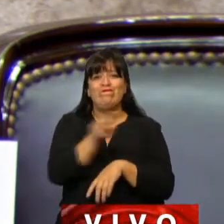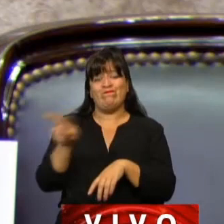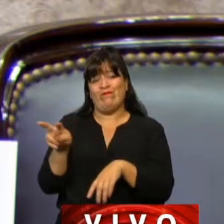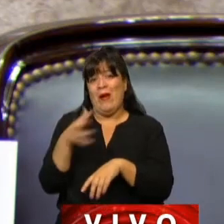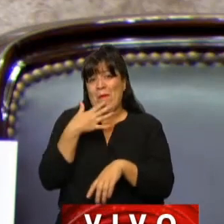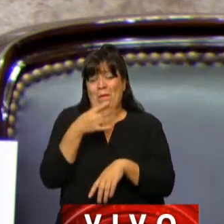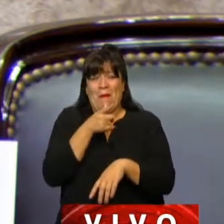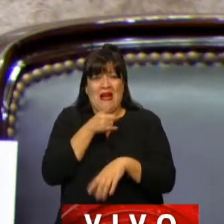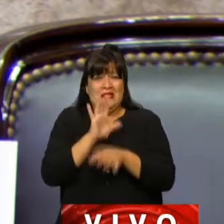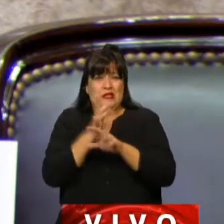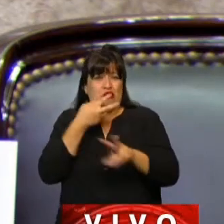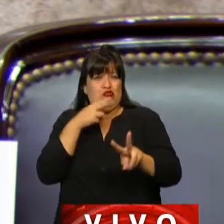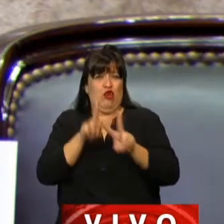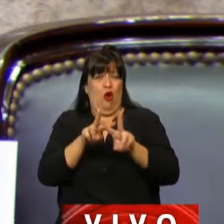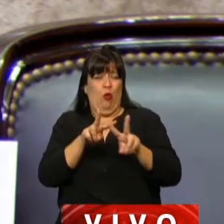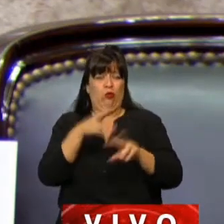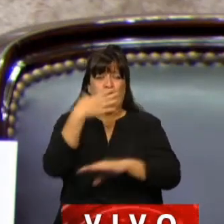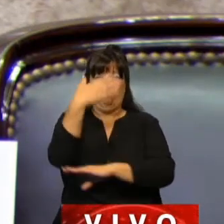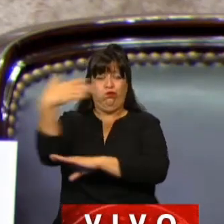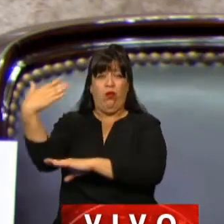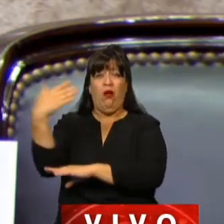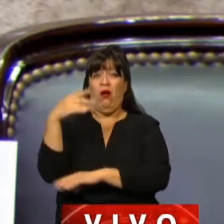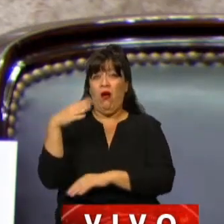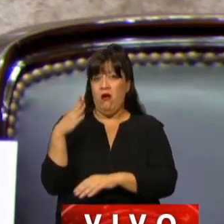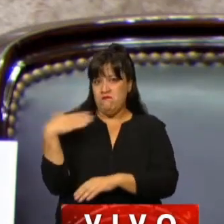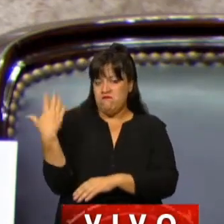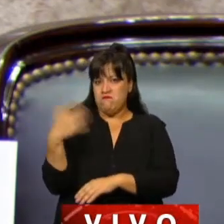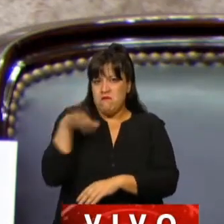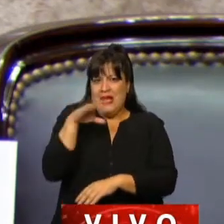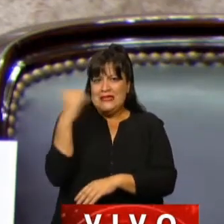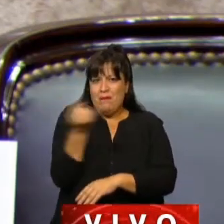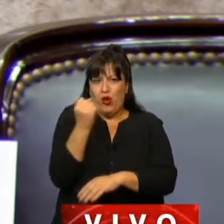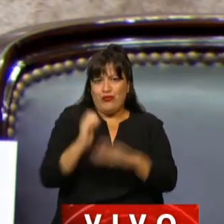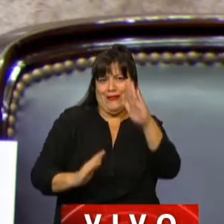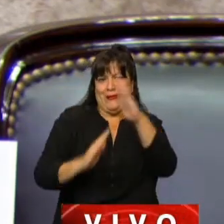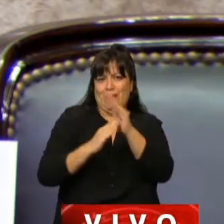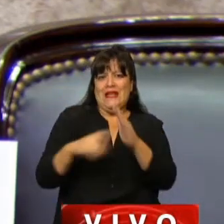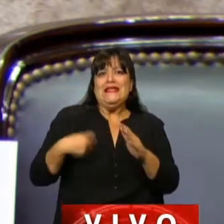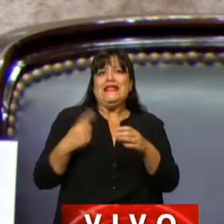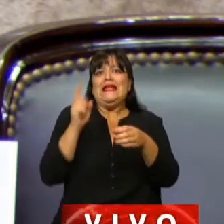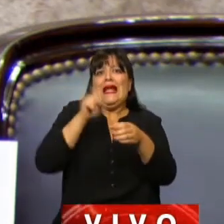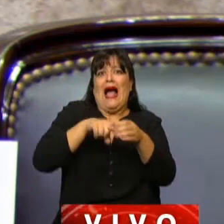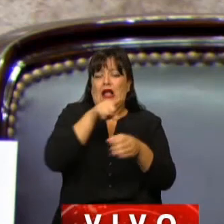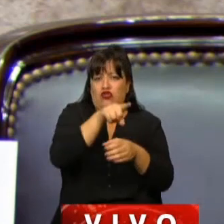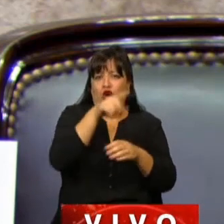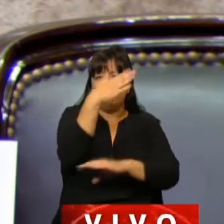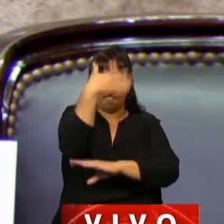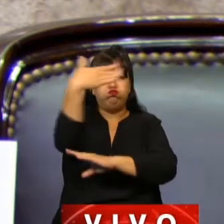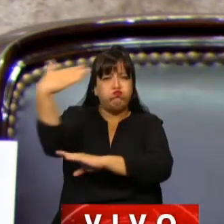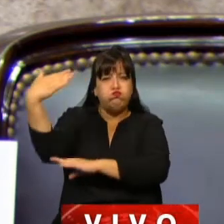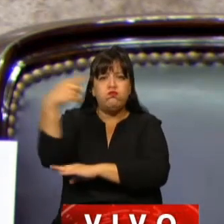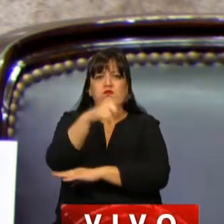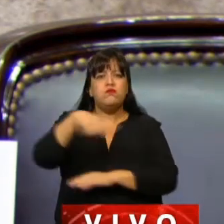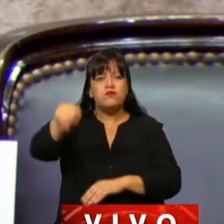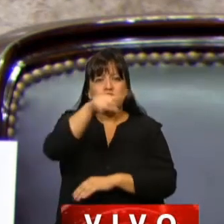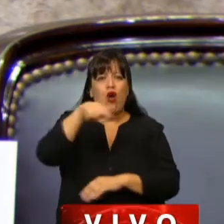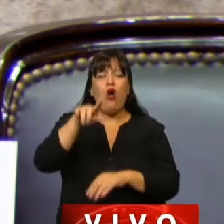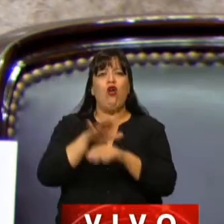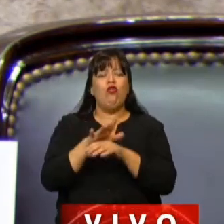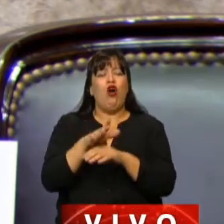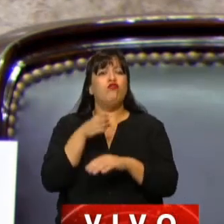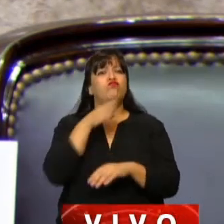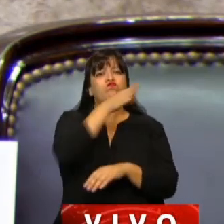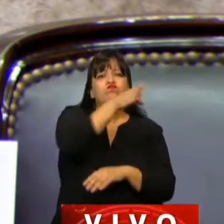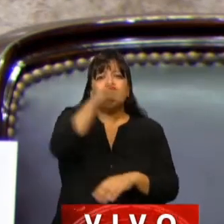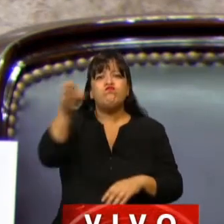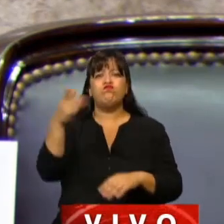espectáculo, donde los principales dirigentes sindicales del país fueron a